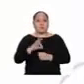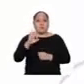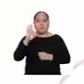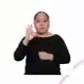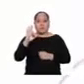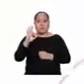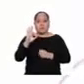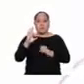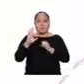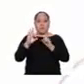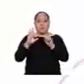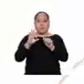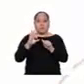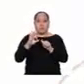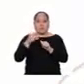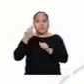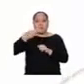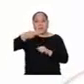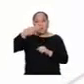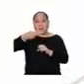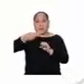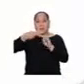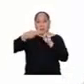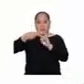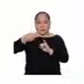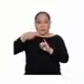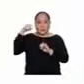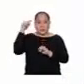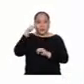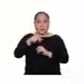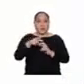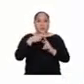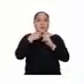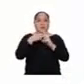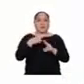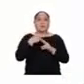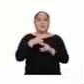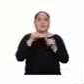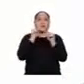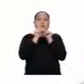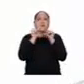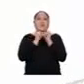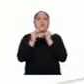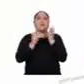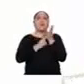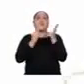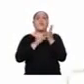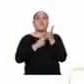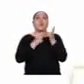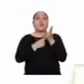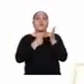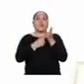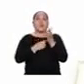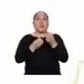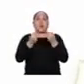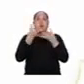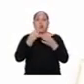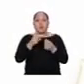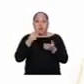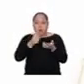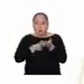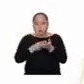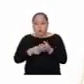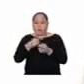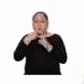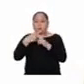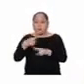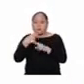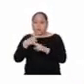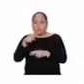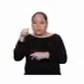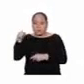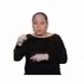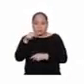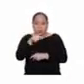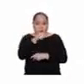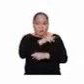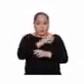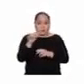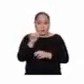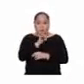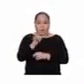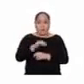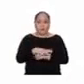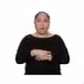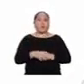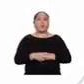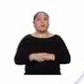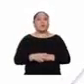relativa. Esta representa el número de veces que se repiten esos valores en relación al número total